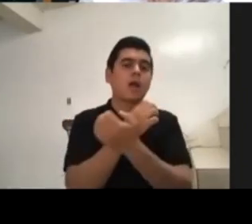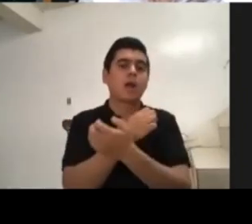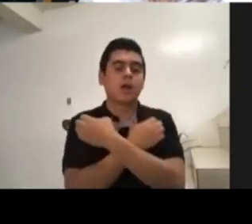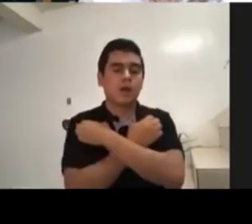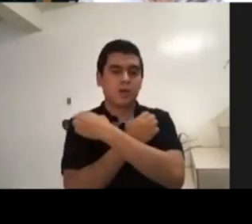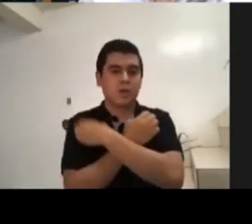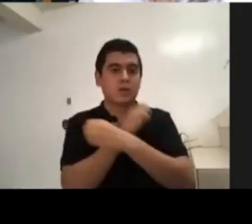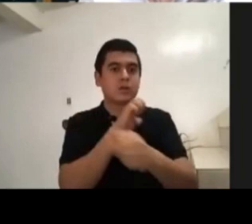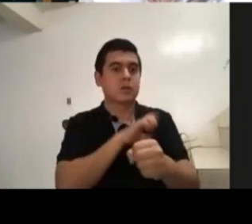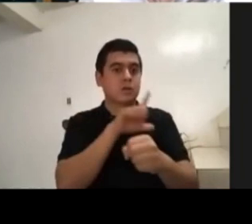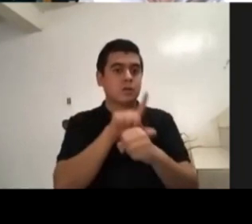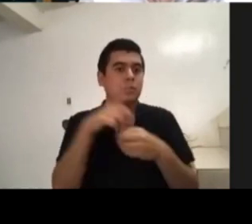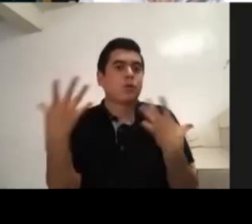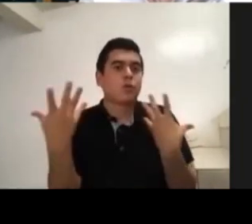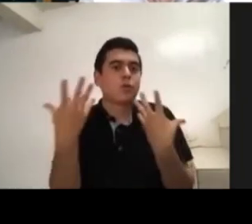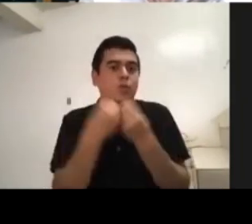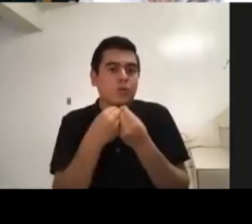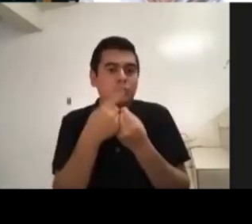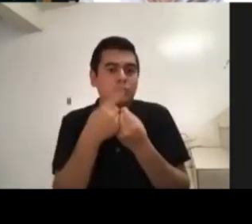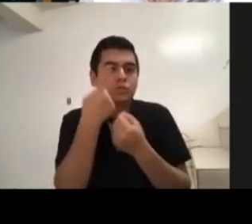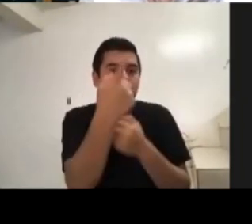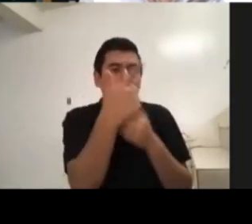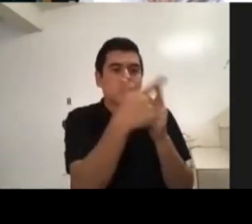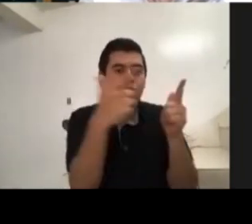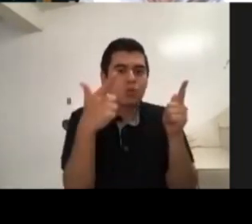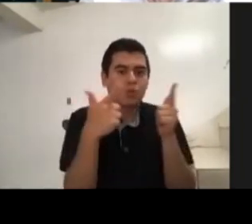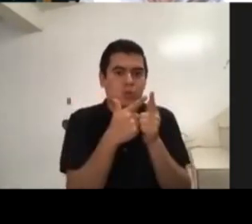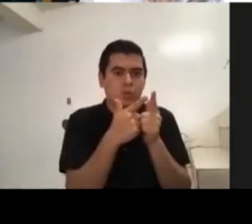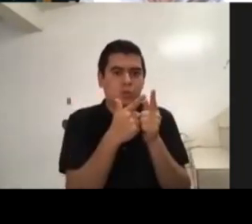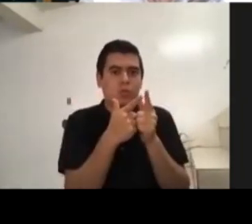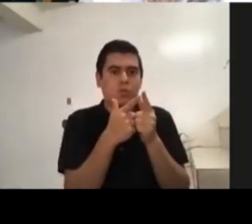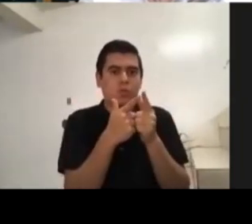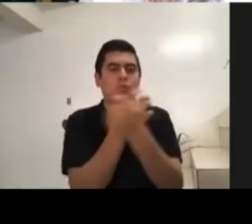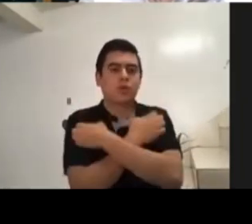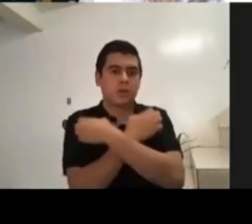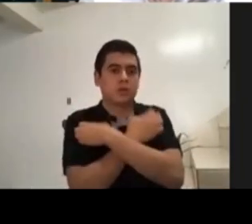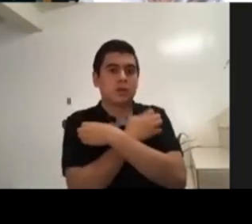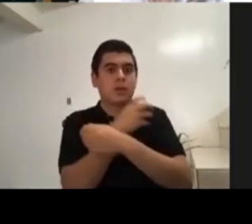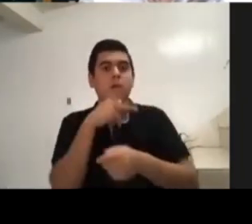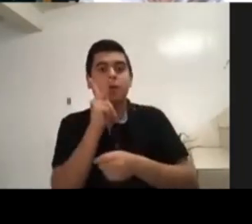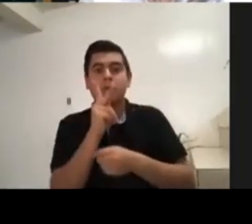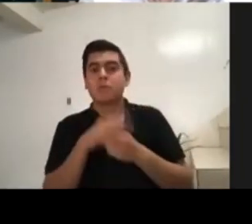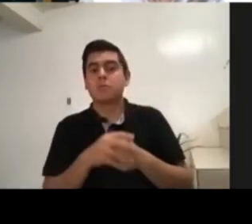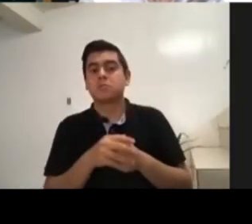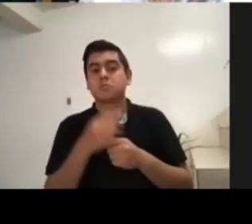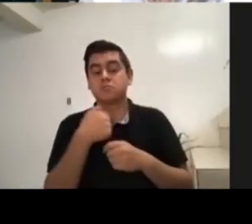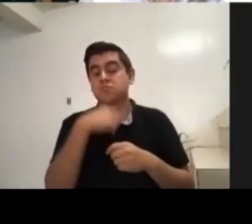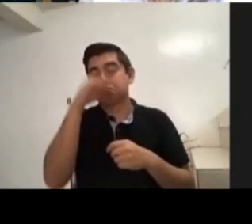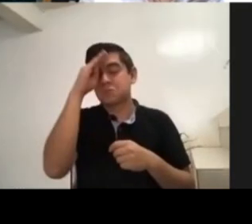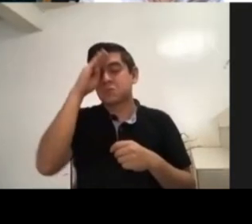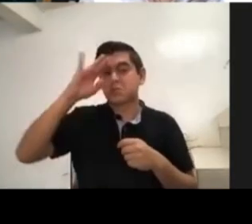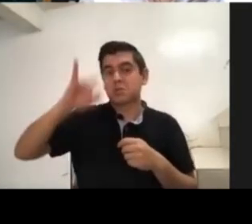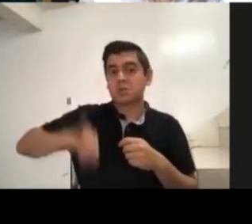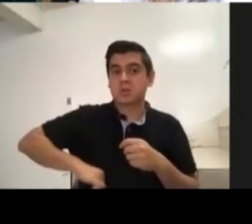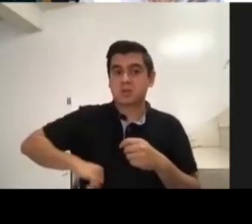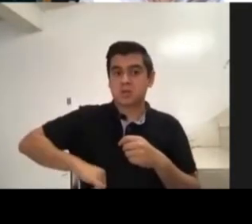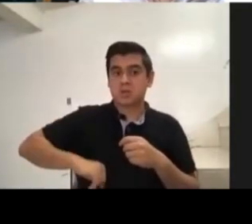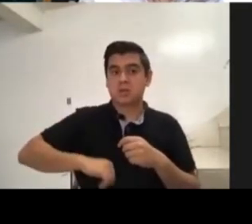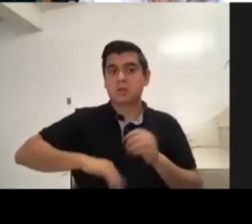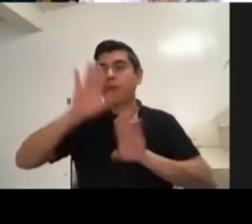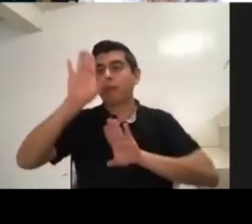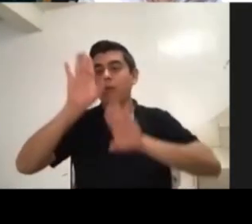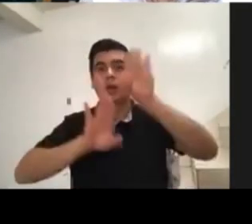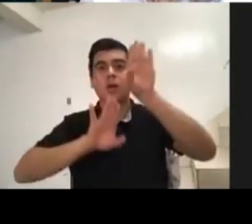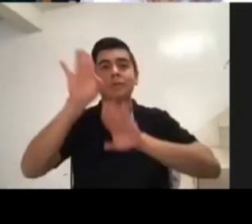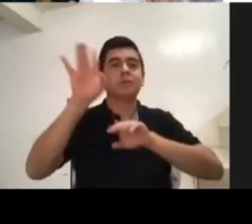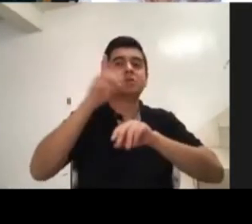educación. Y hubo discusiones muy interesantes con con rechazo de ambos lados, de que decían de ninguna